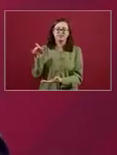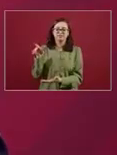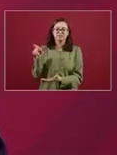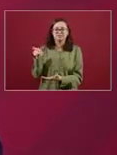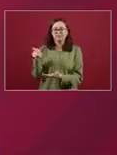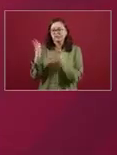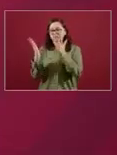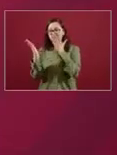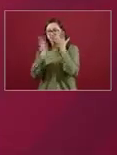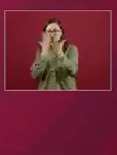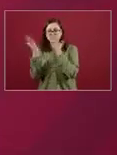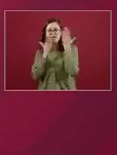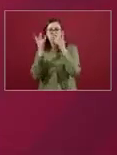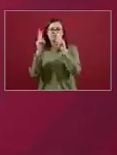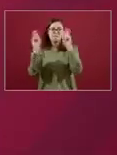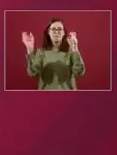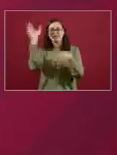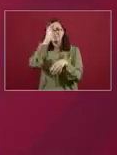en ciencias sociales,